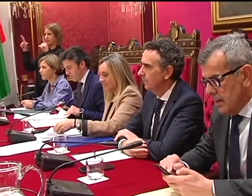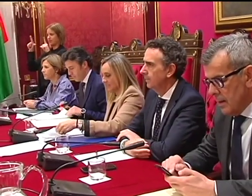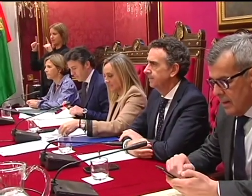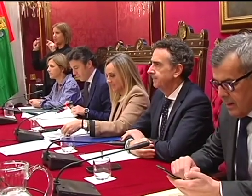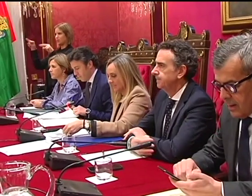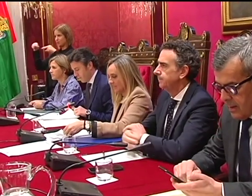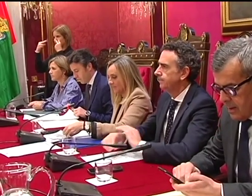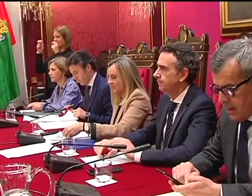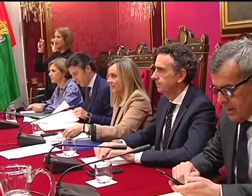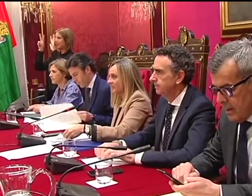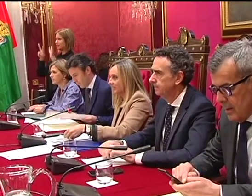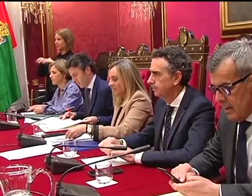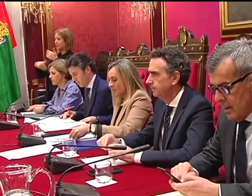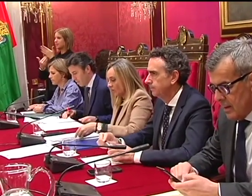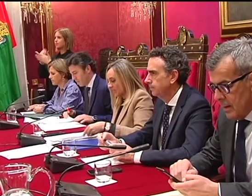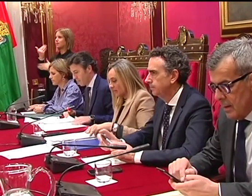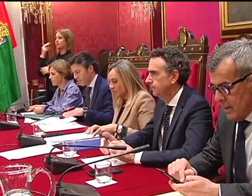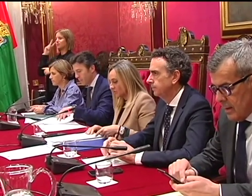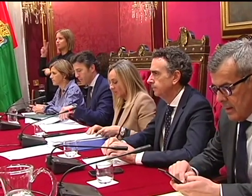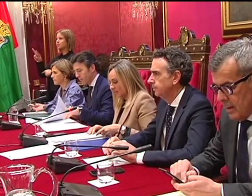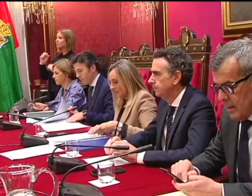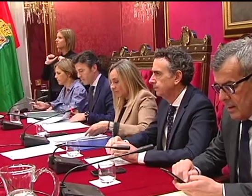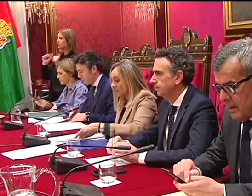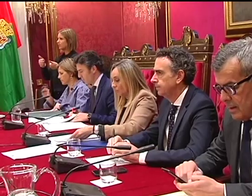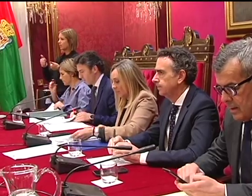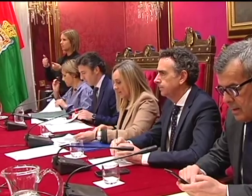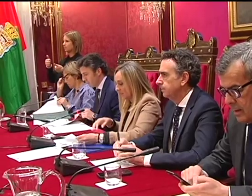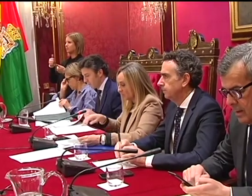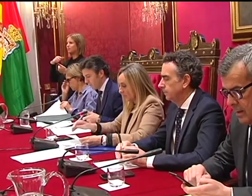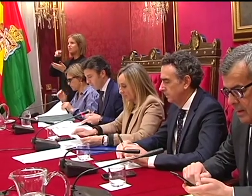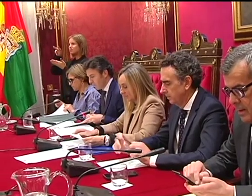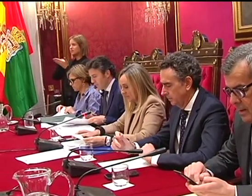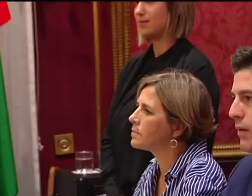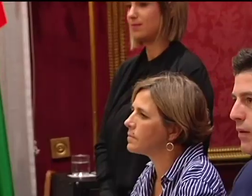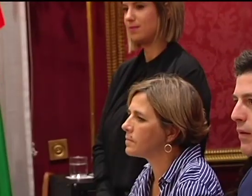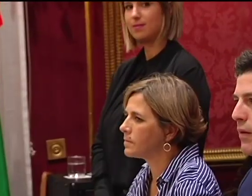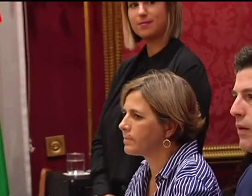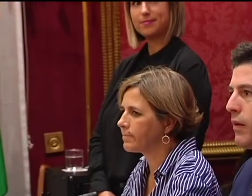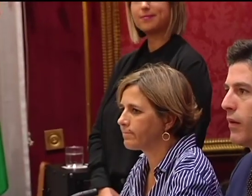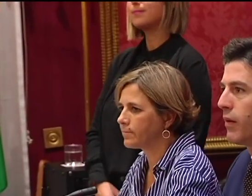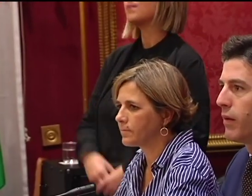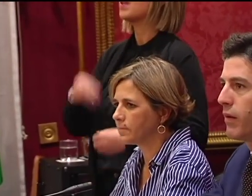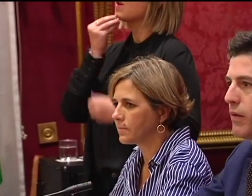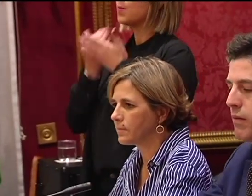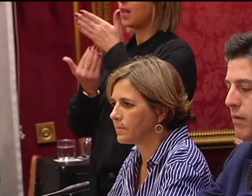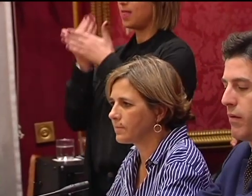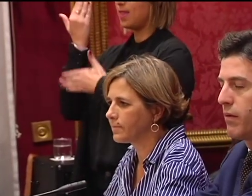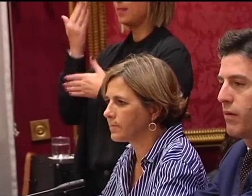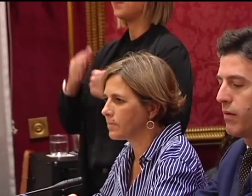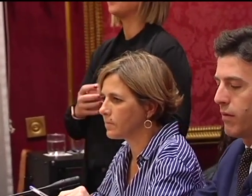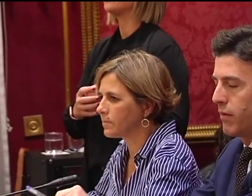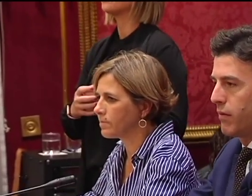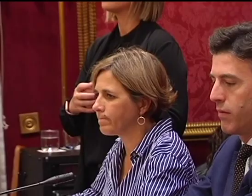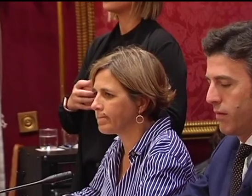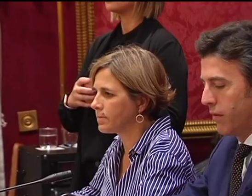en el consistorio ha presentado una moción en el Pleno Ordinario de octubre para instar al Gobierno de España a compensar a las entidades locales por la aplicación del nuevo impuesto de